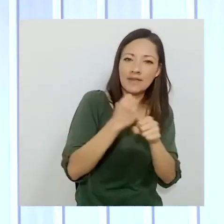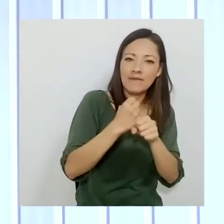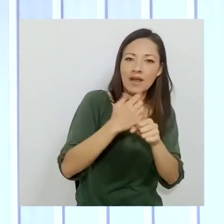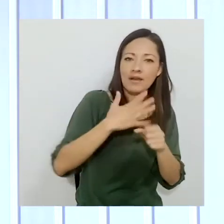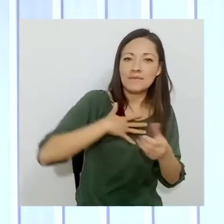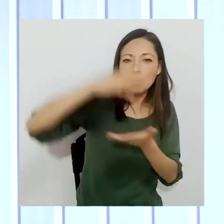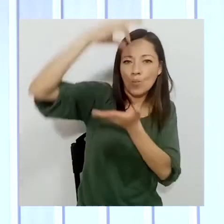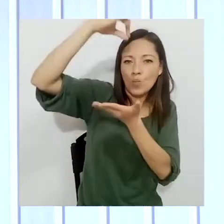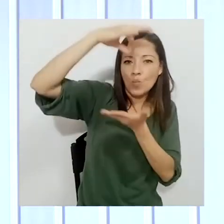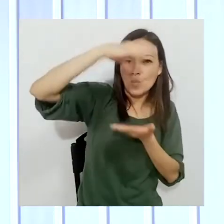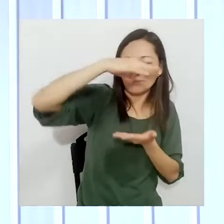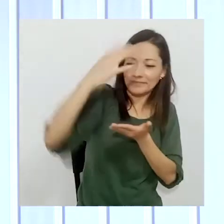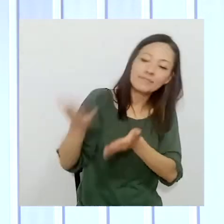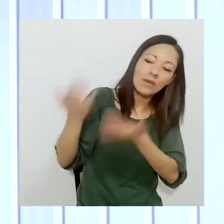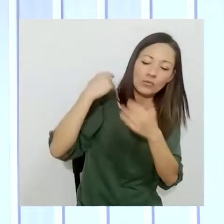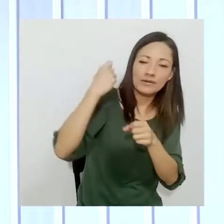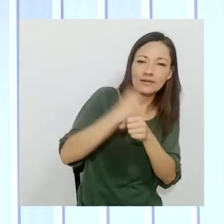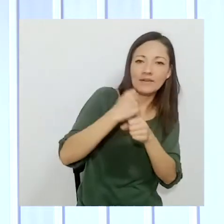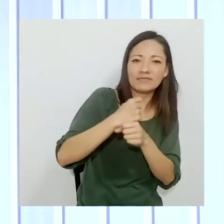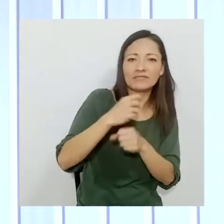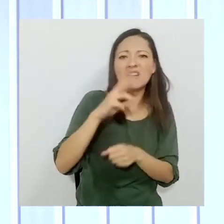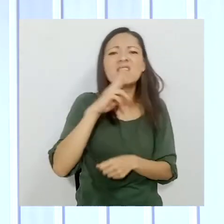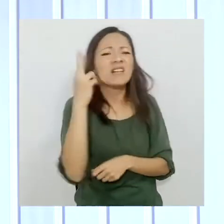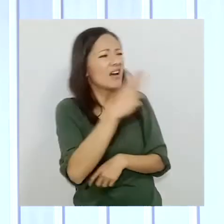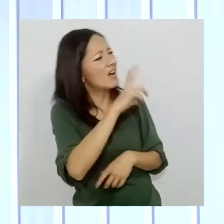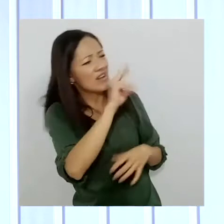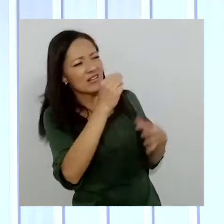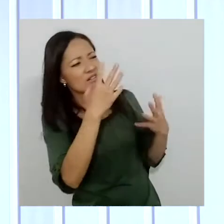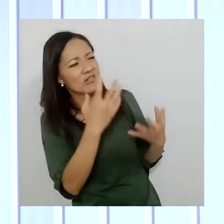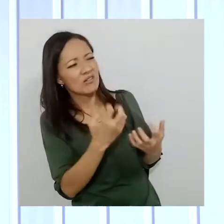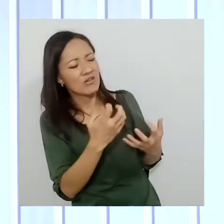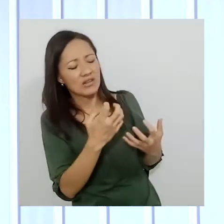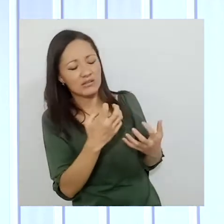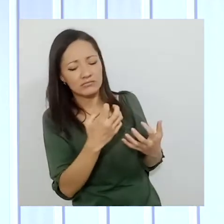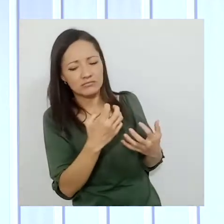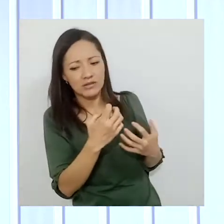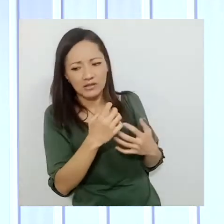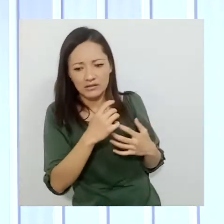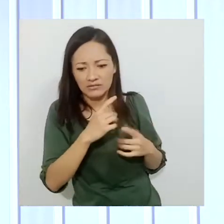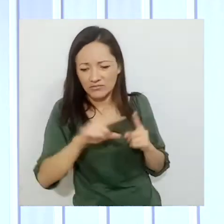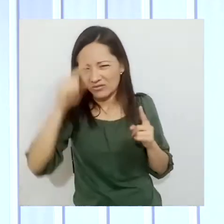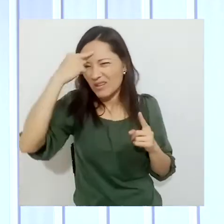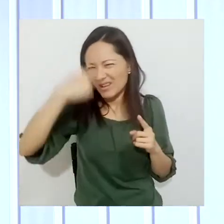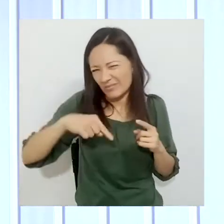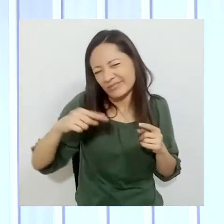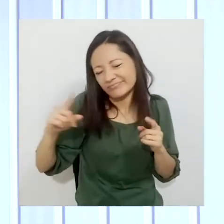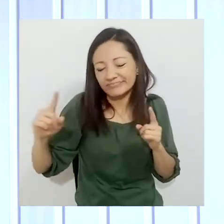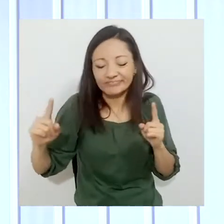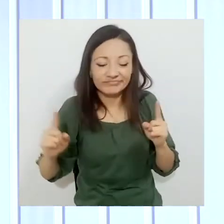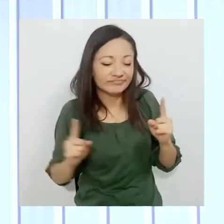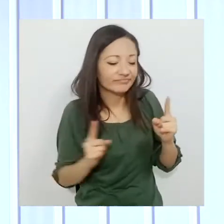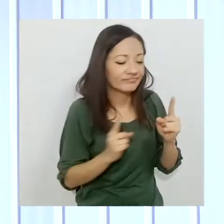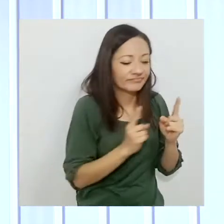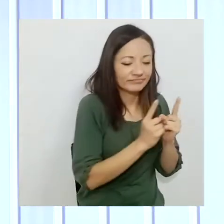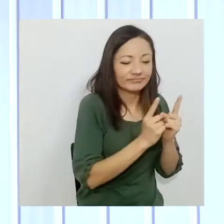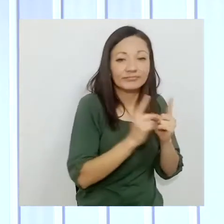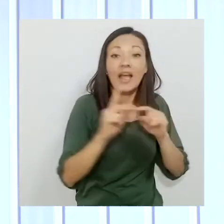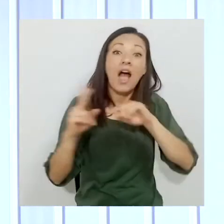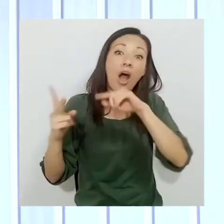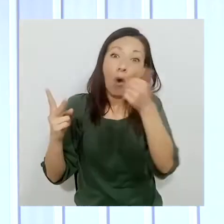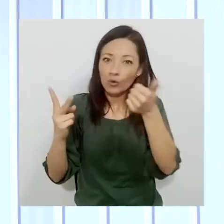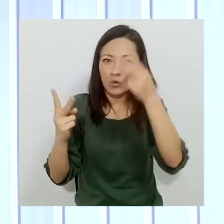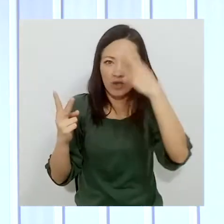viña. Respondiendo él le dijo: No quiero. Pero después arrepentido fue. Y acercándose al otro le dijo de la